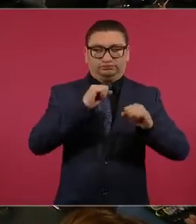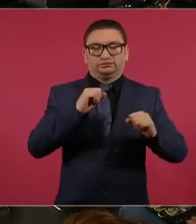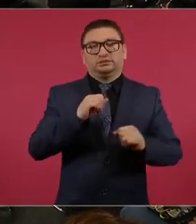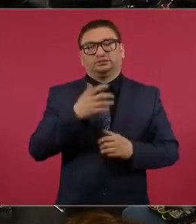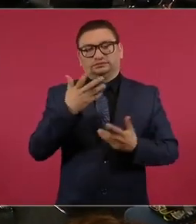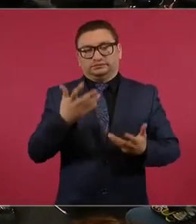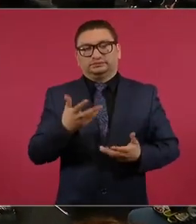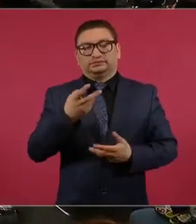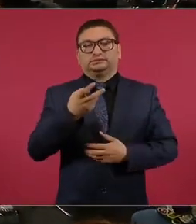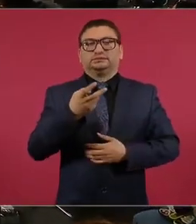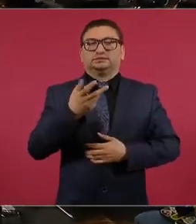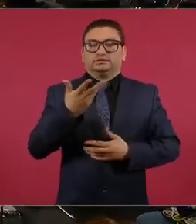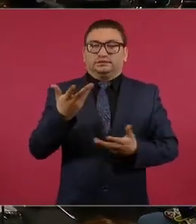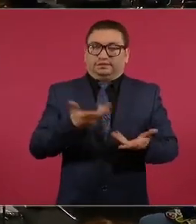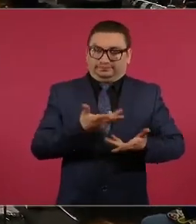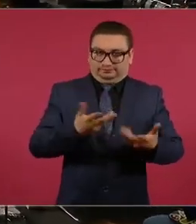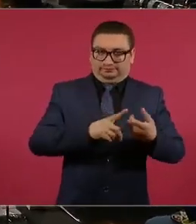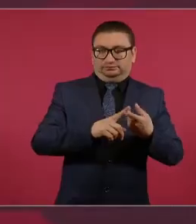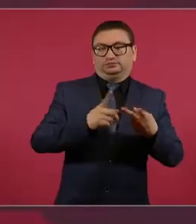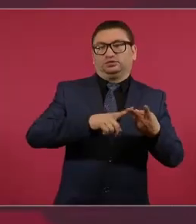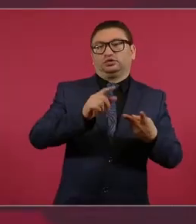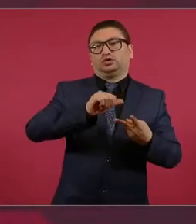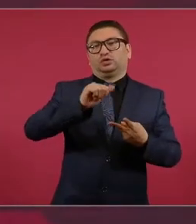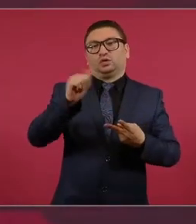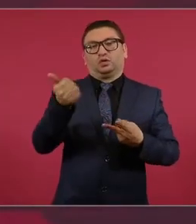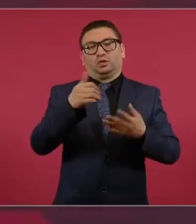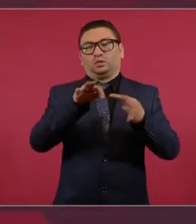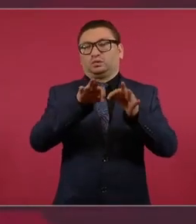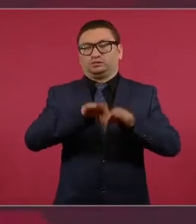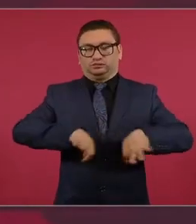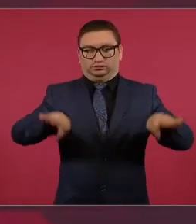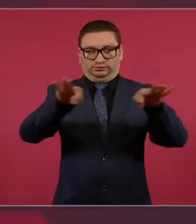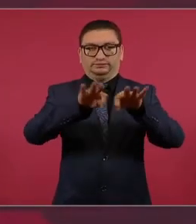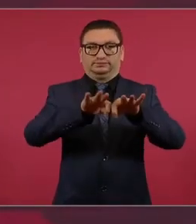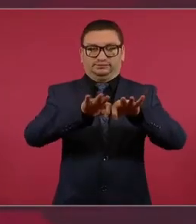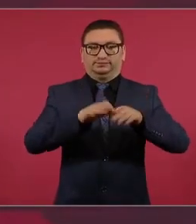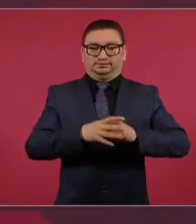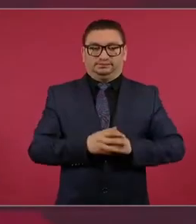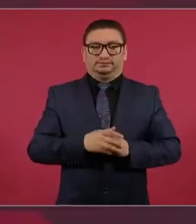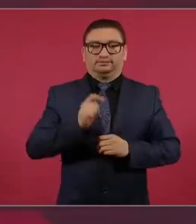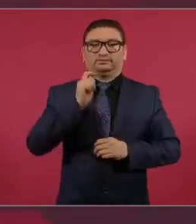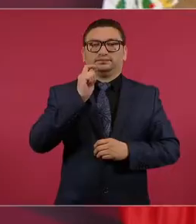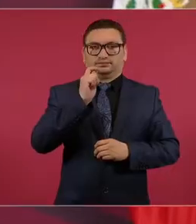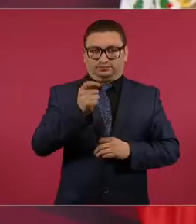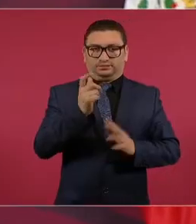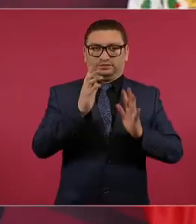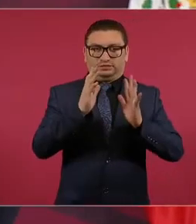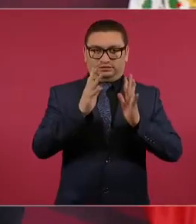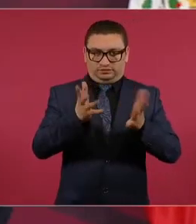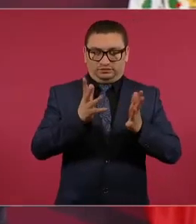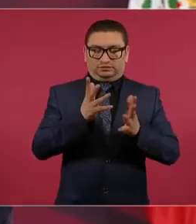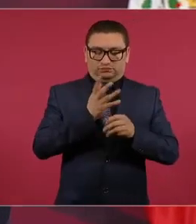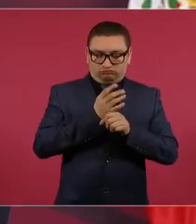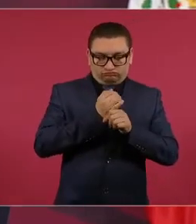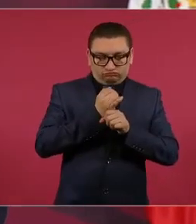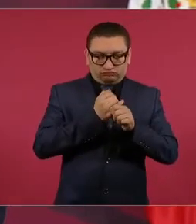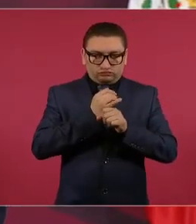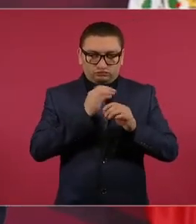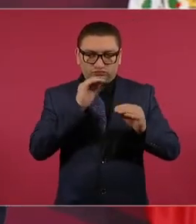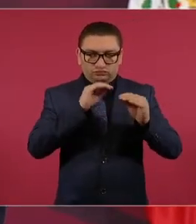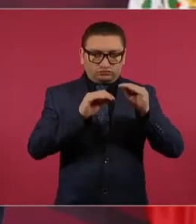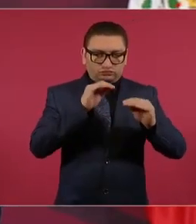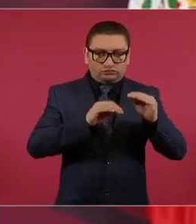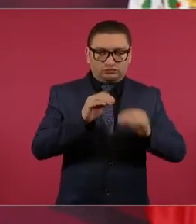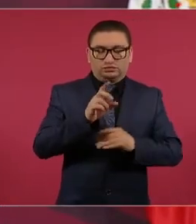se está haciendo y lo otro que es muy importante es que están desarrollando también lo del